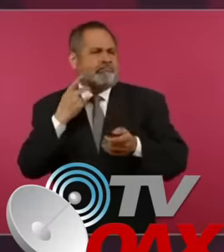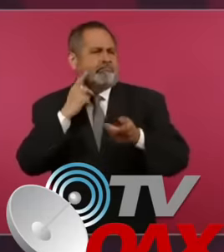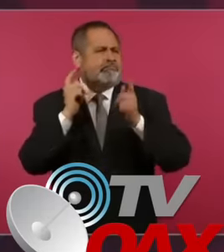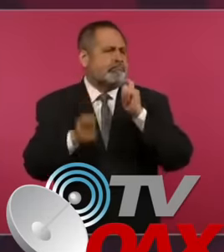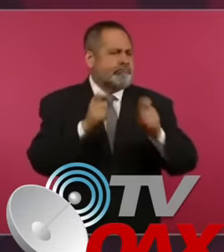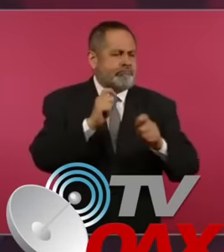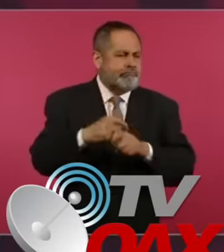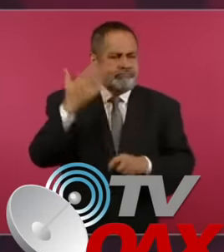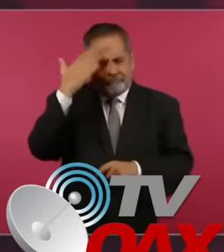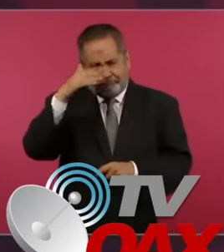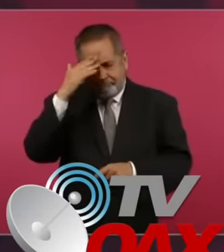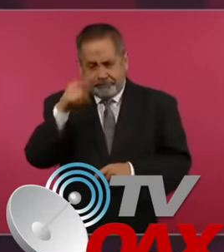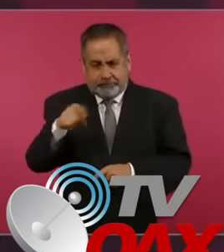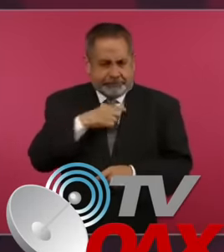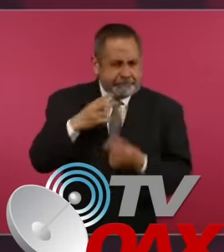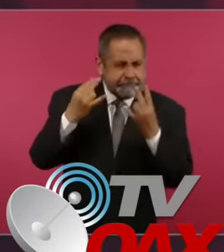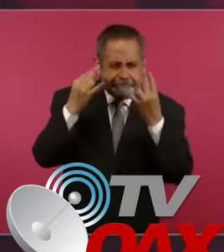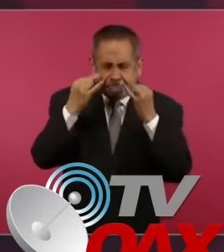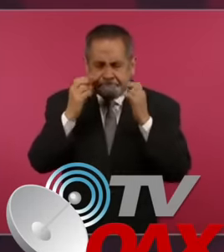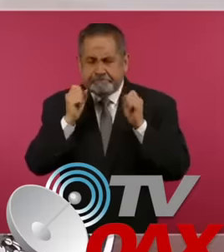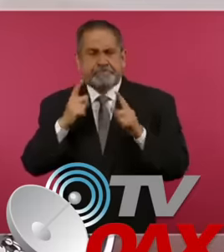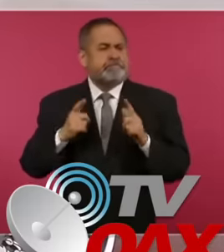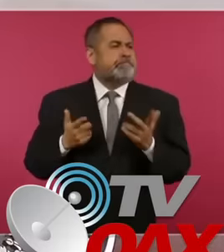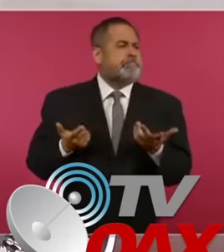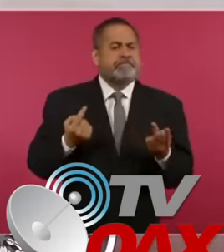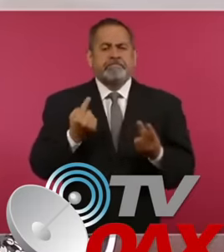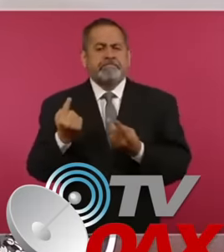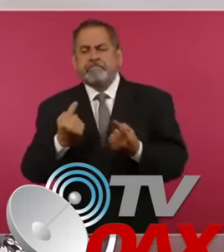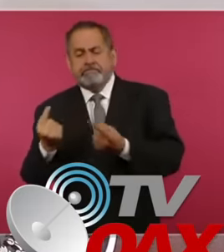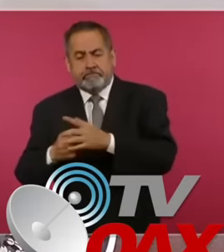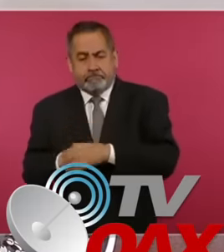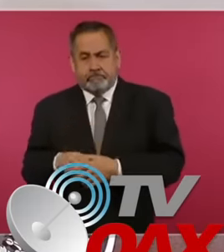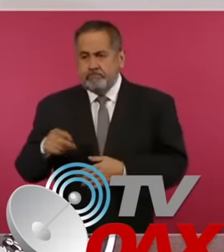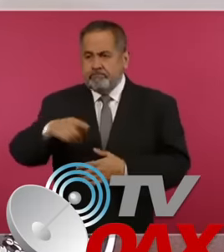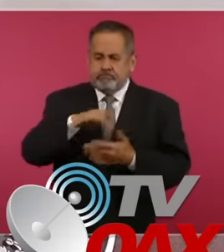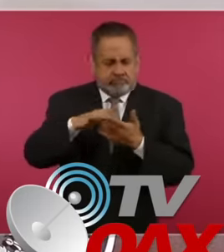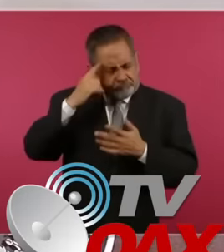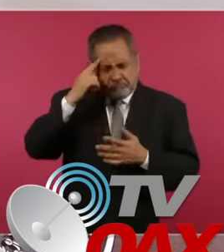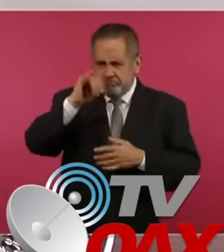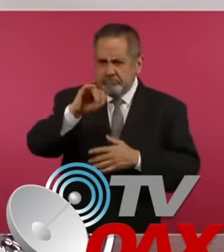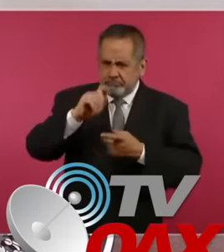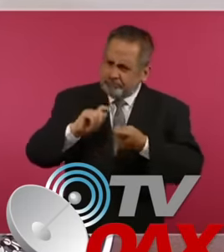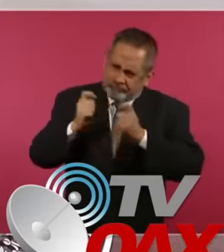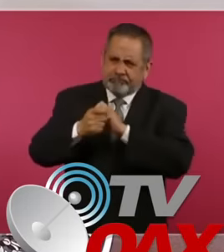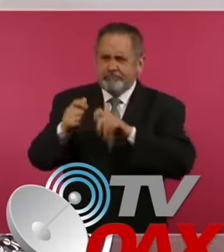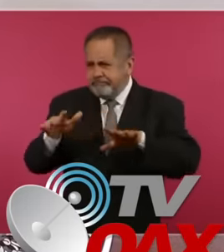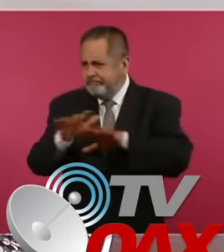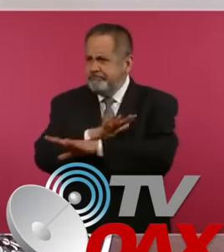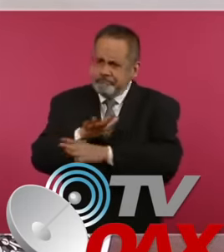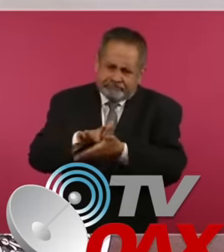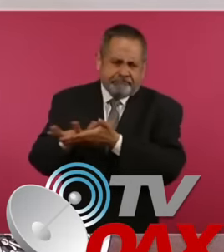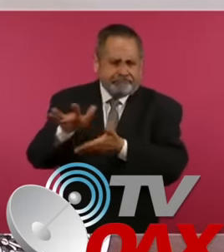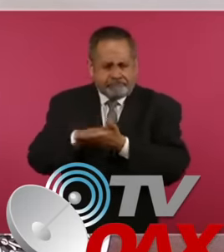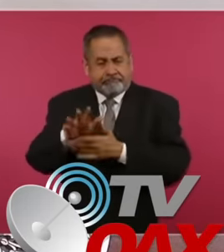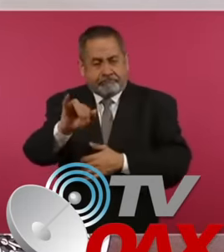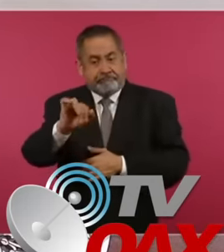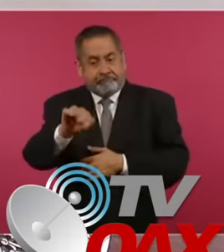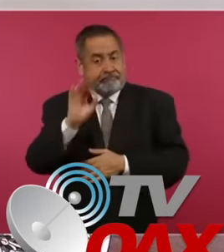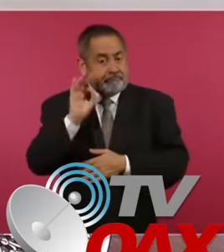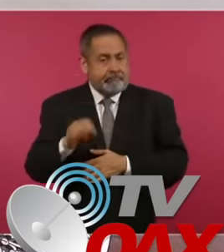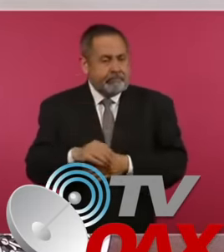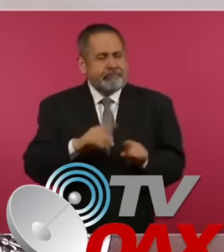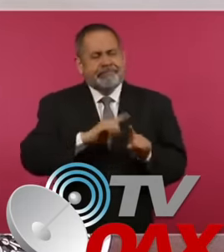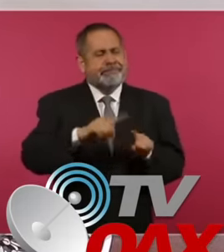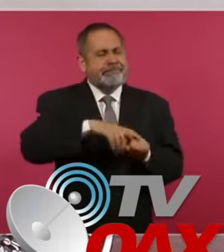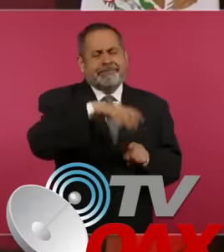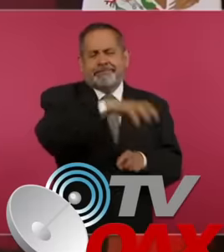los más despiertos, los que más apoyan la transformación. De todos los sectores